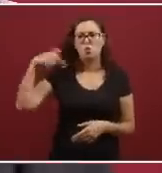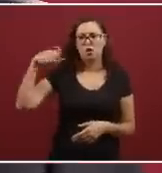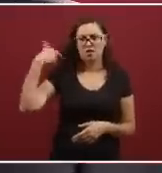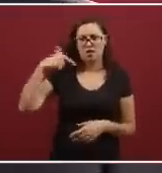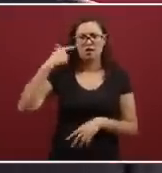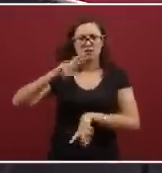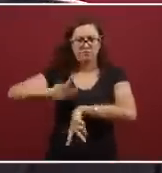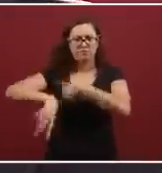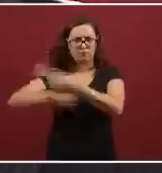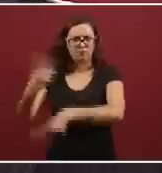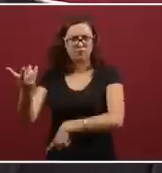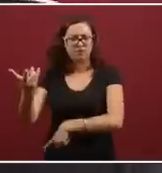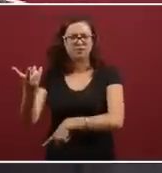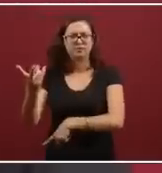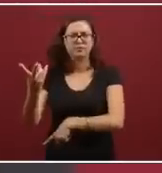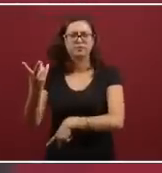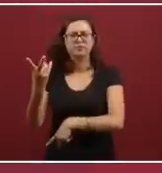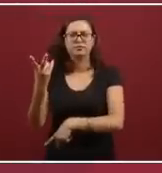hizo